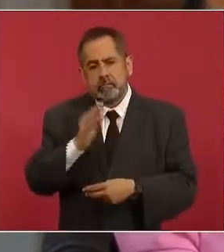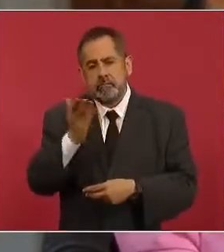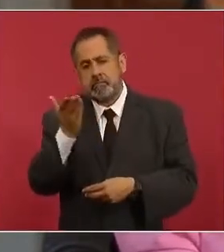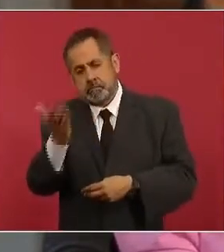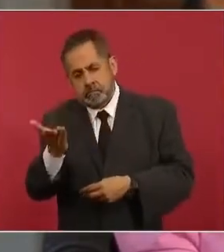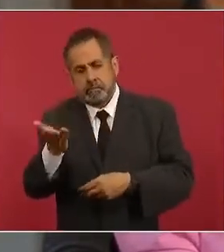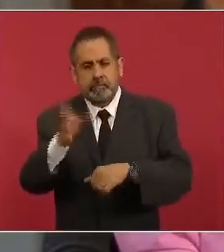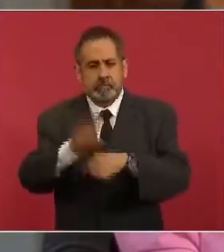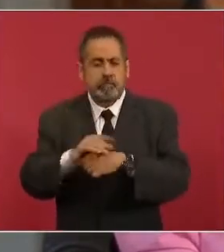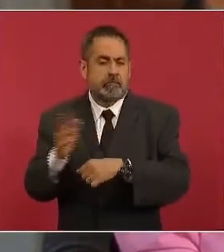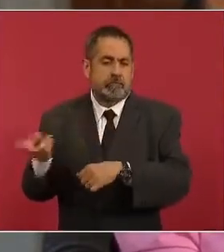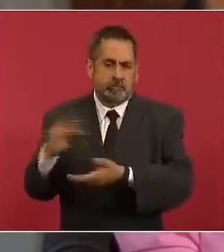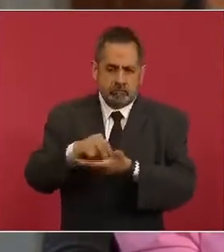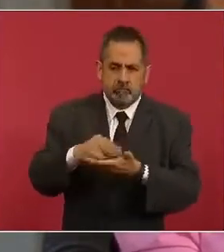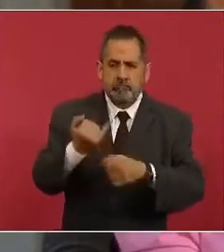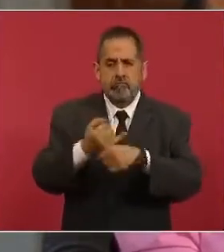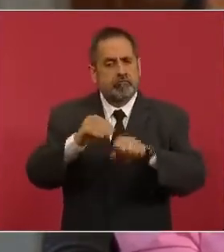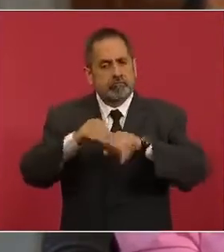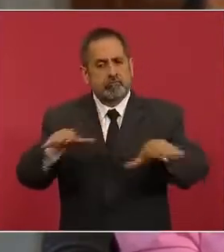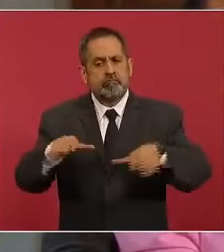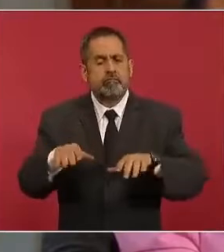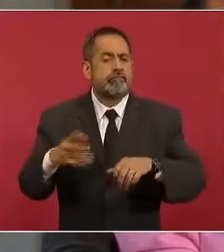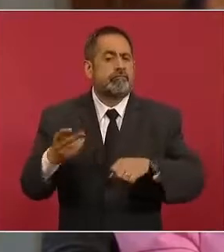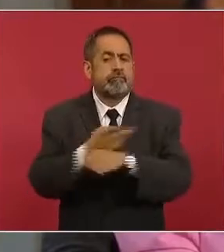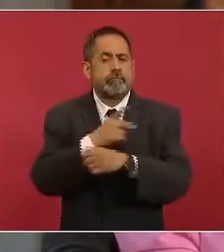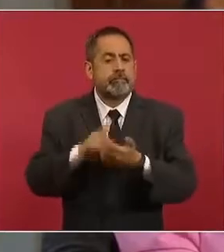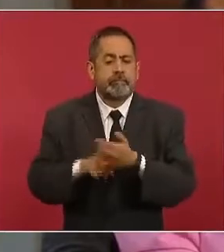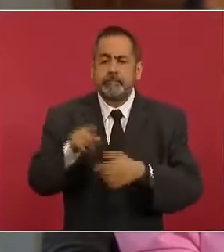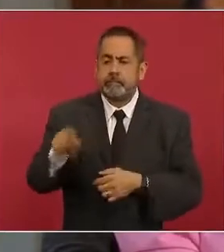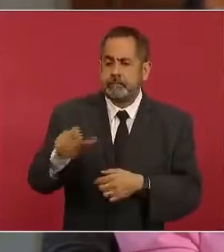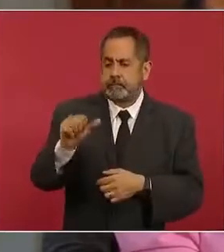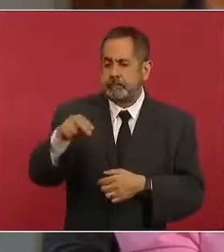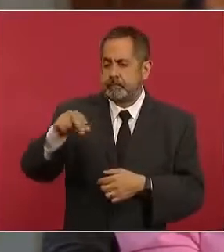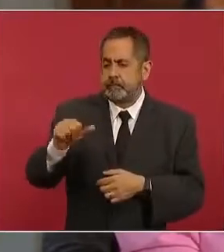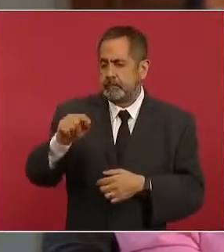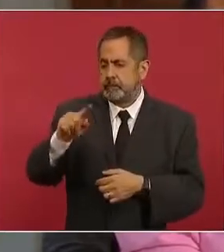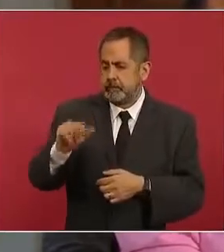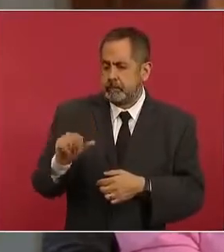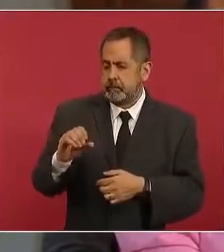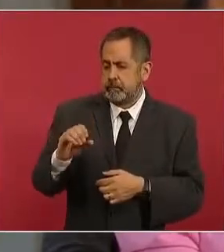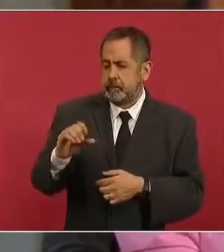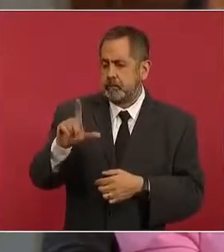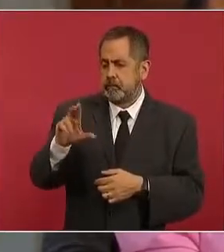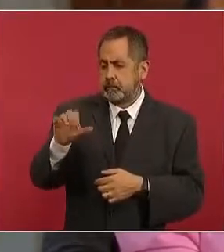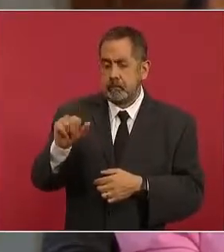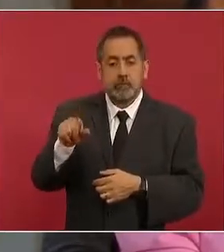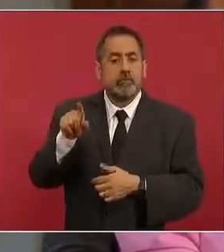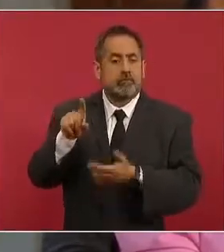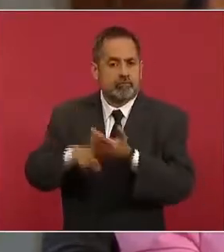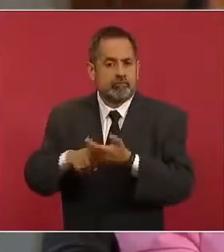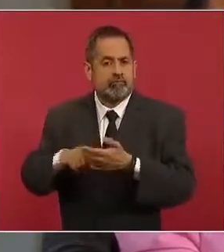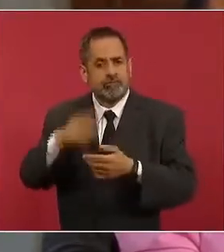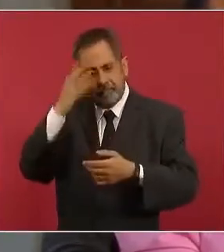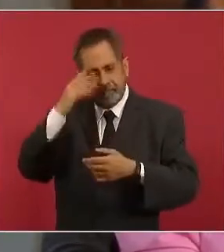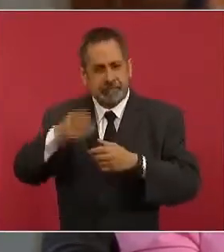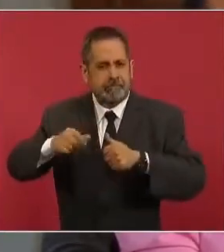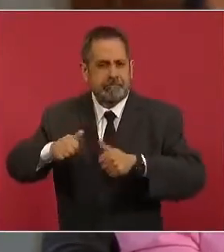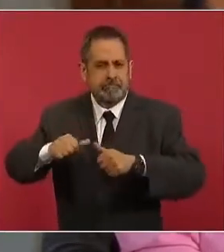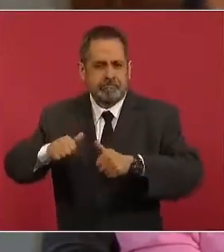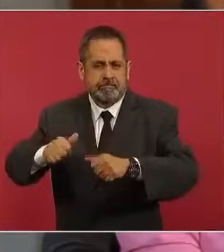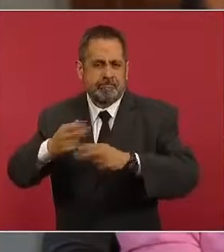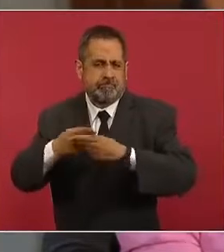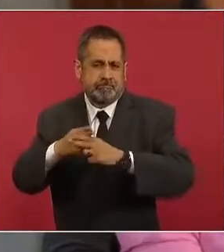pedir también que nos informe sobre la situación que vive don Anastasio Vázquez Lucas. Él es huesero, sobador,